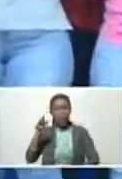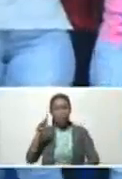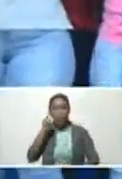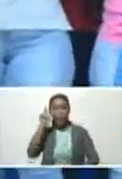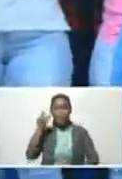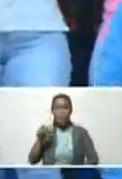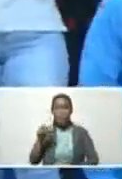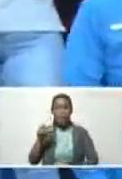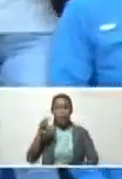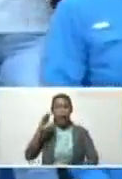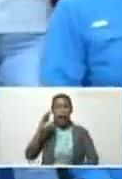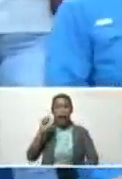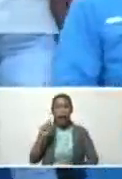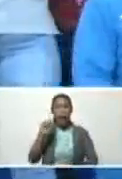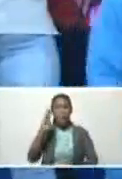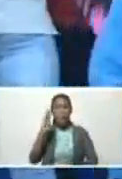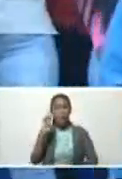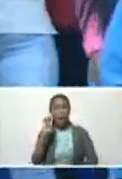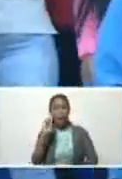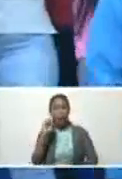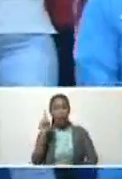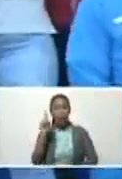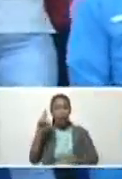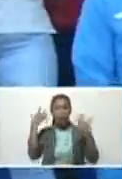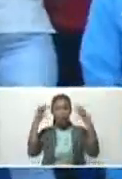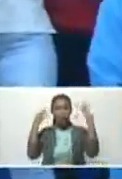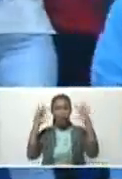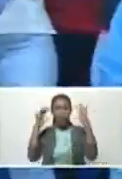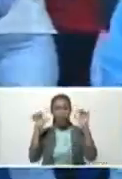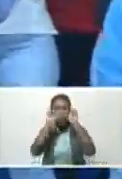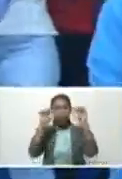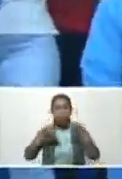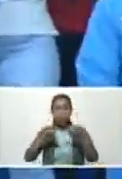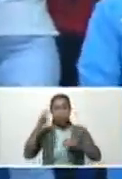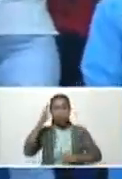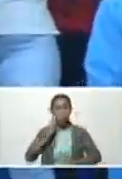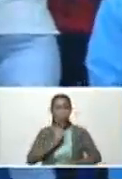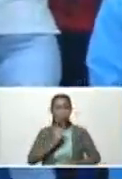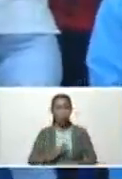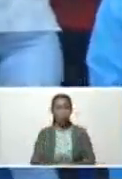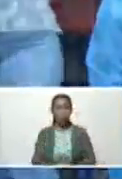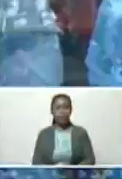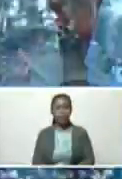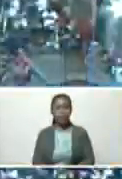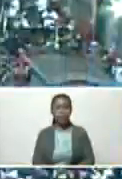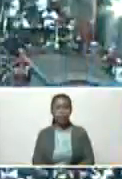Abreu. Vamos a darle un aplauso al sistema Simón Bolívar.